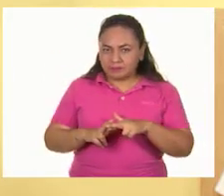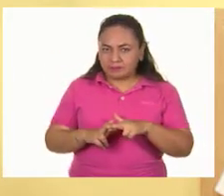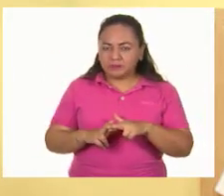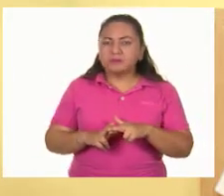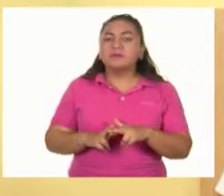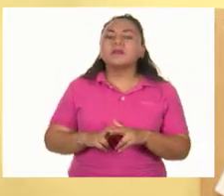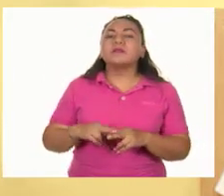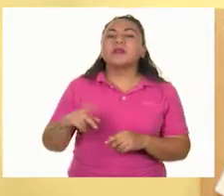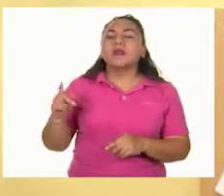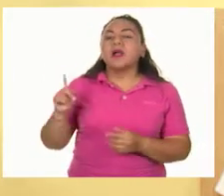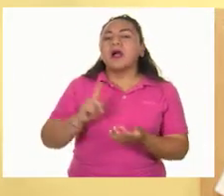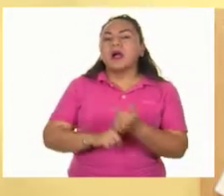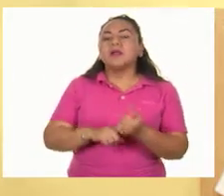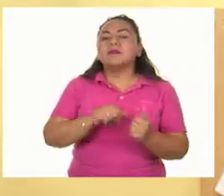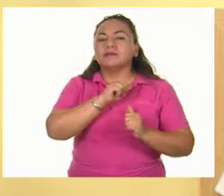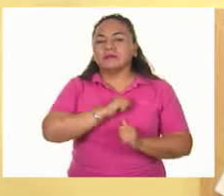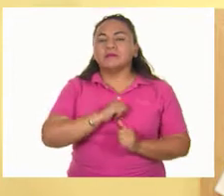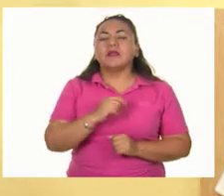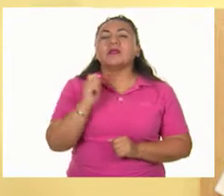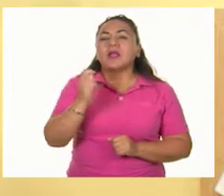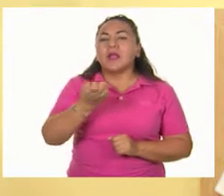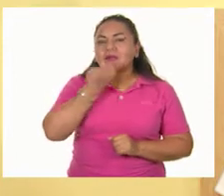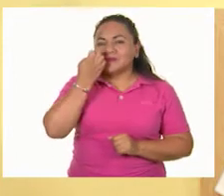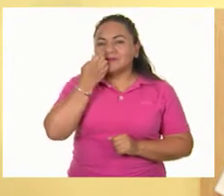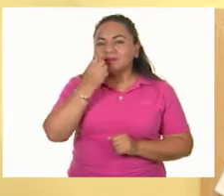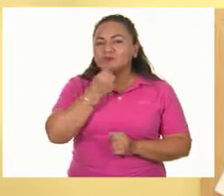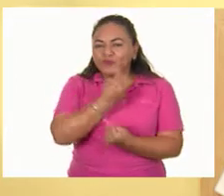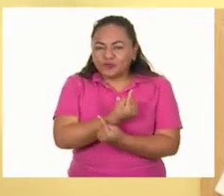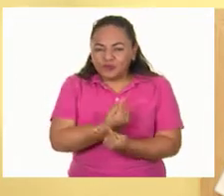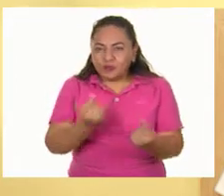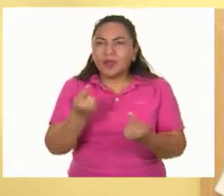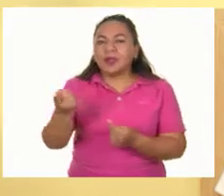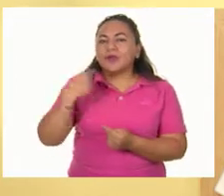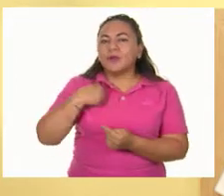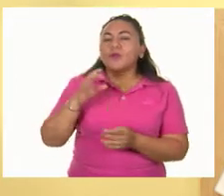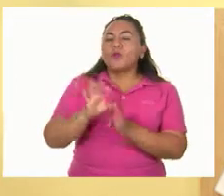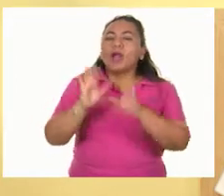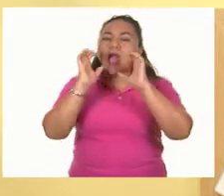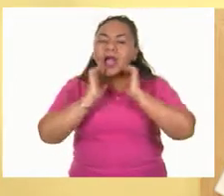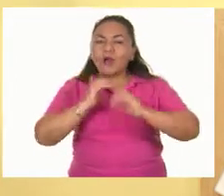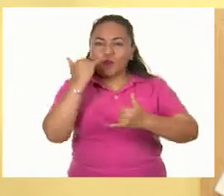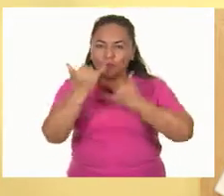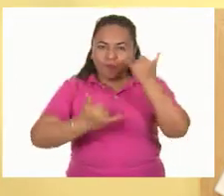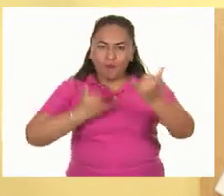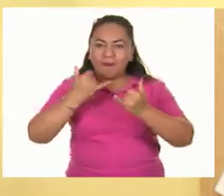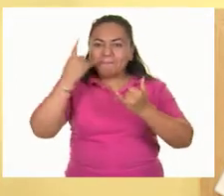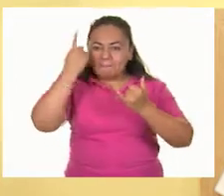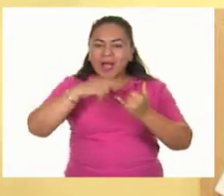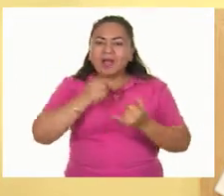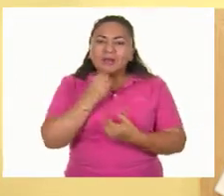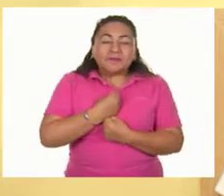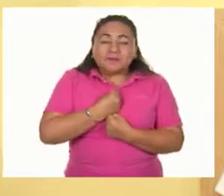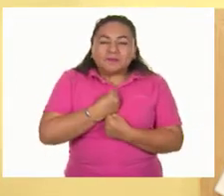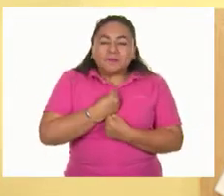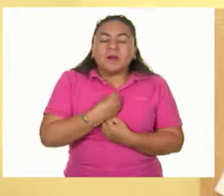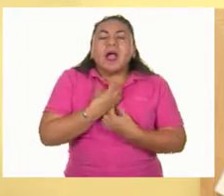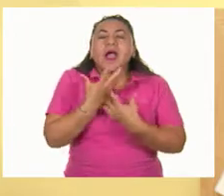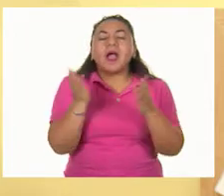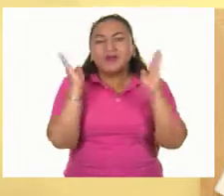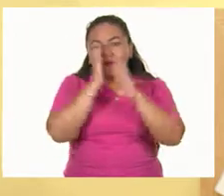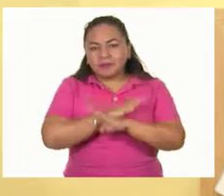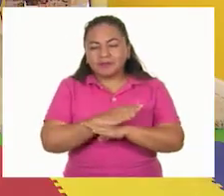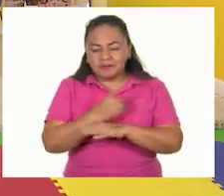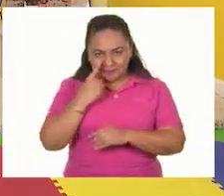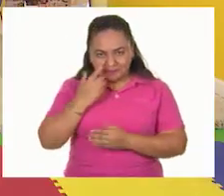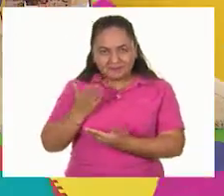Martínez, agente educativo de un centro de atención infantil, quien nos comparte una canción y juego para la contención de las niñas y los